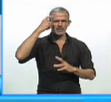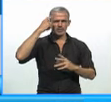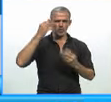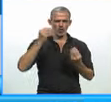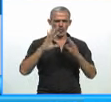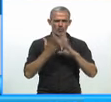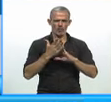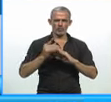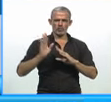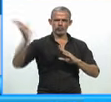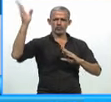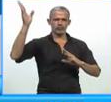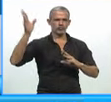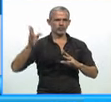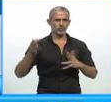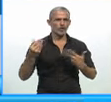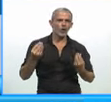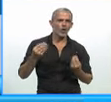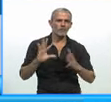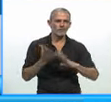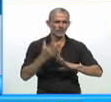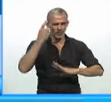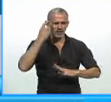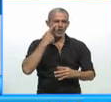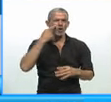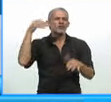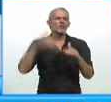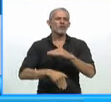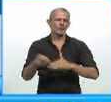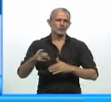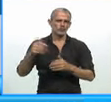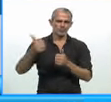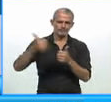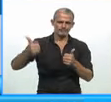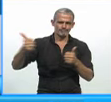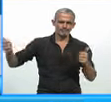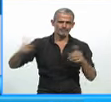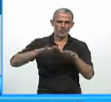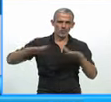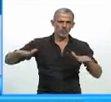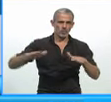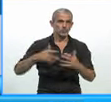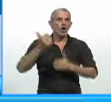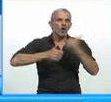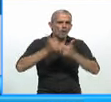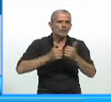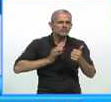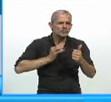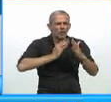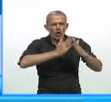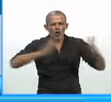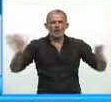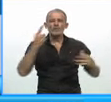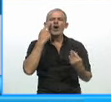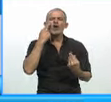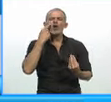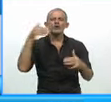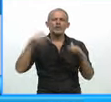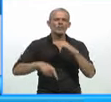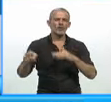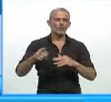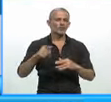cómo imponerse a los rivales en cada momento es muy importante y por eso hacemos tantas competencias durante el año para ir conociendo a los rivales, ¿no? Y a